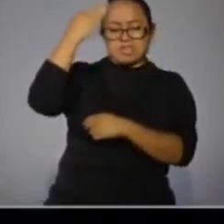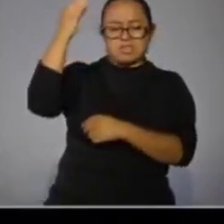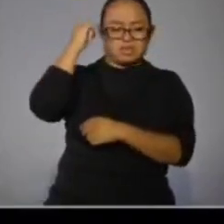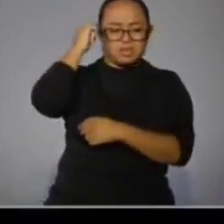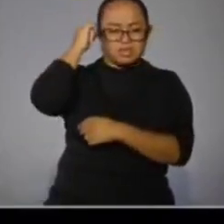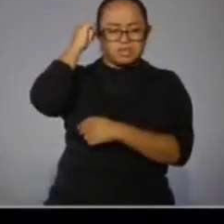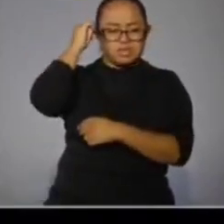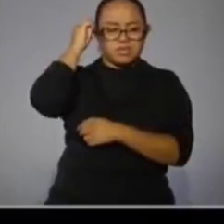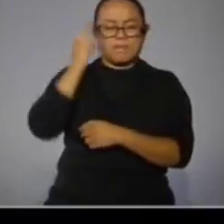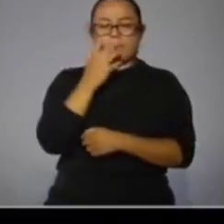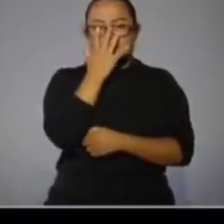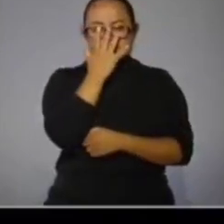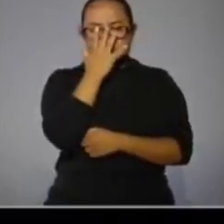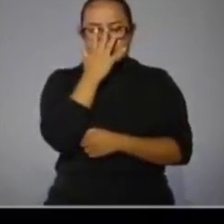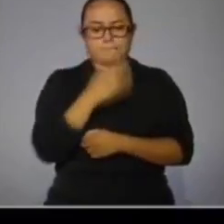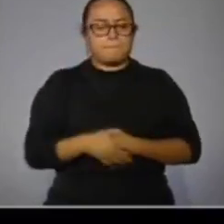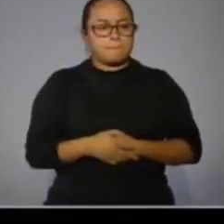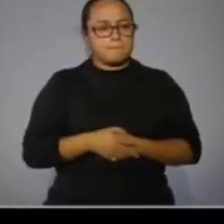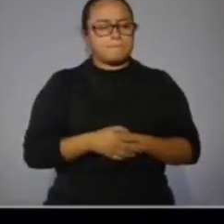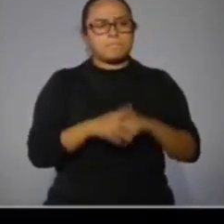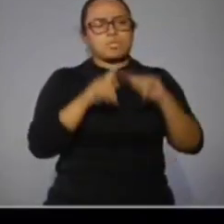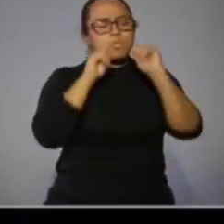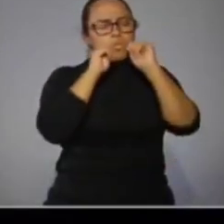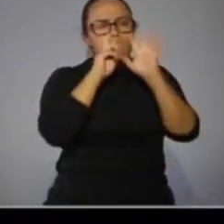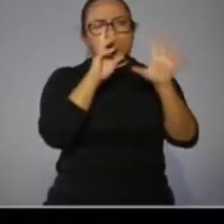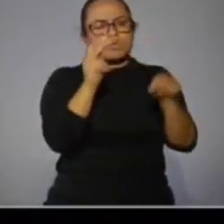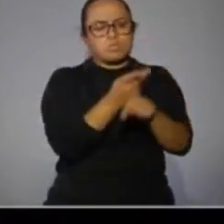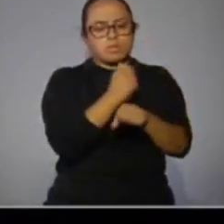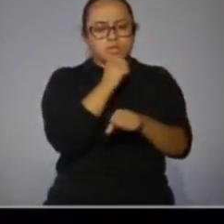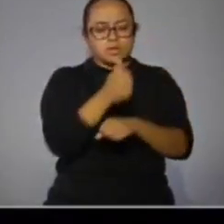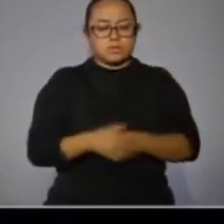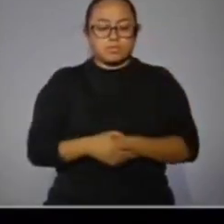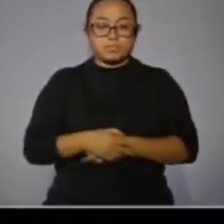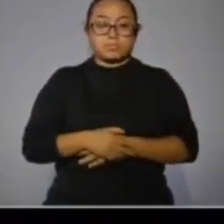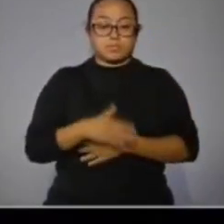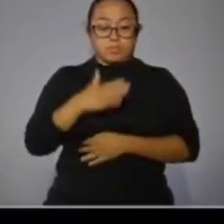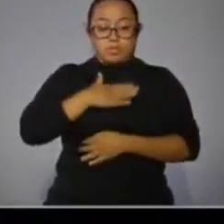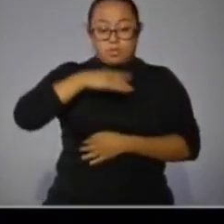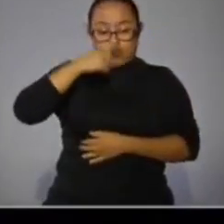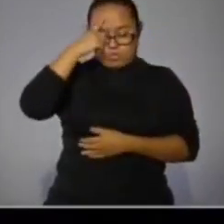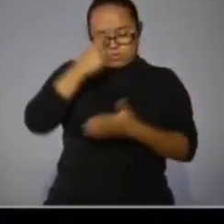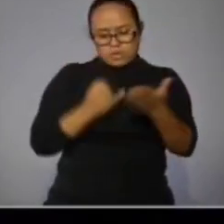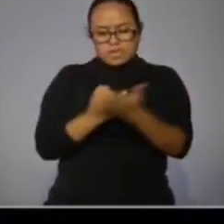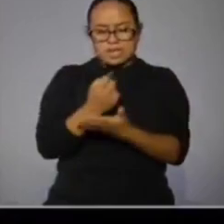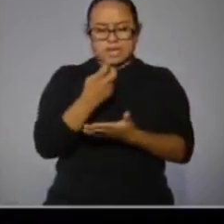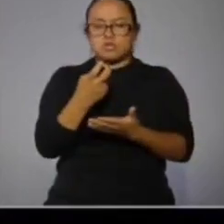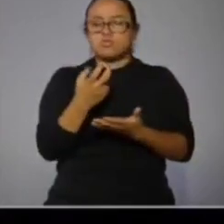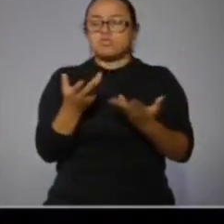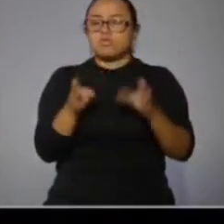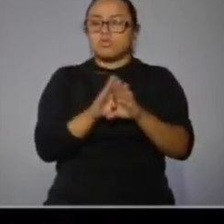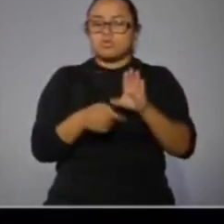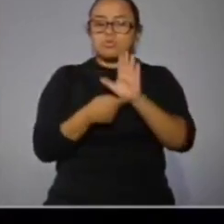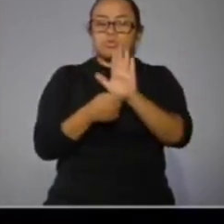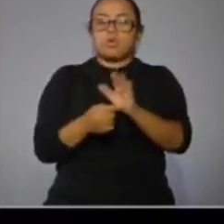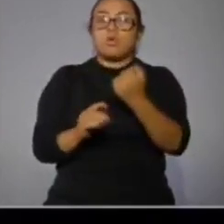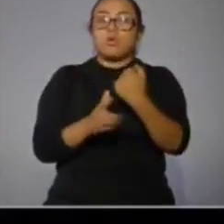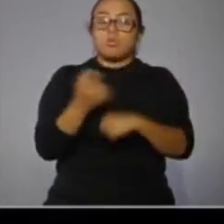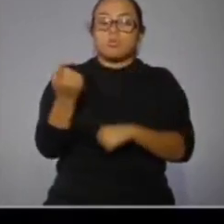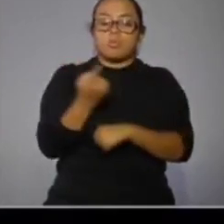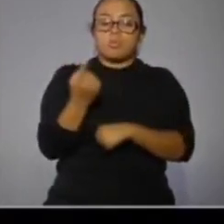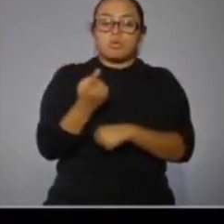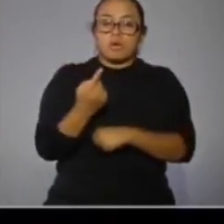Voy a decirte, no hay ningún problema. Yo decidí llevarlo a escenar porque yo